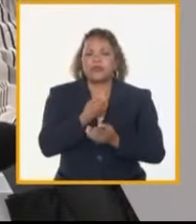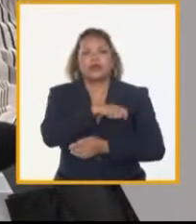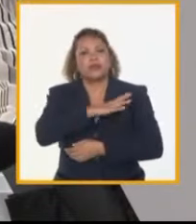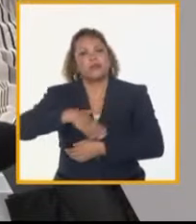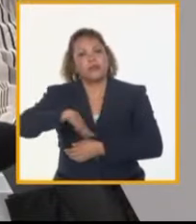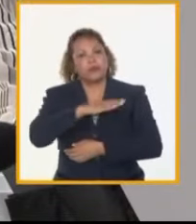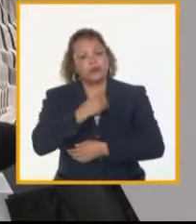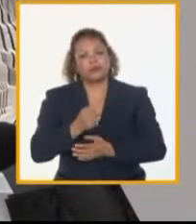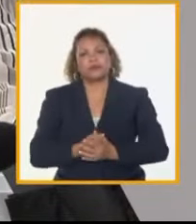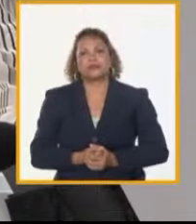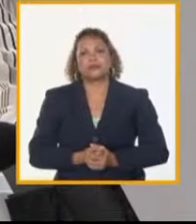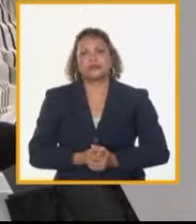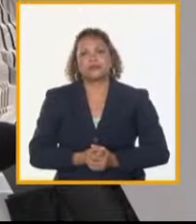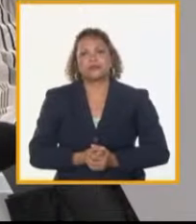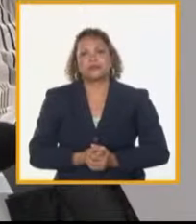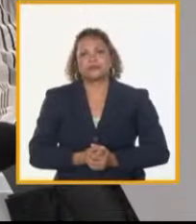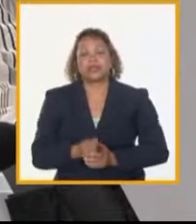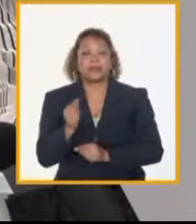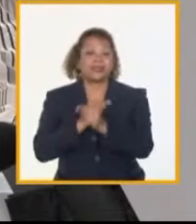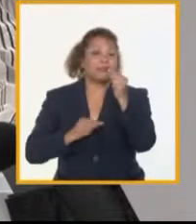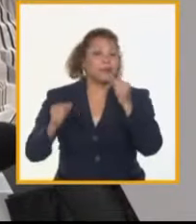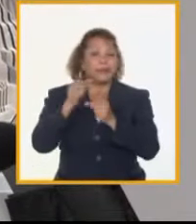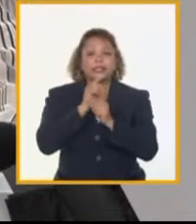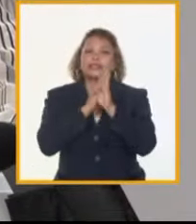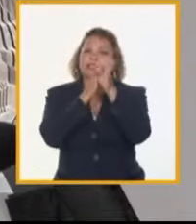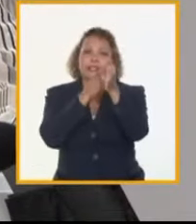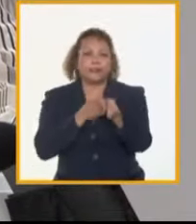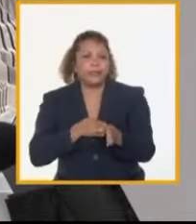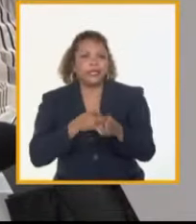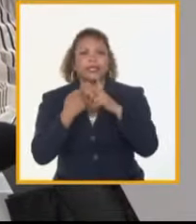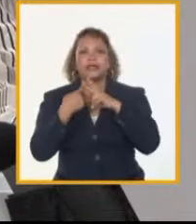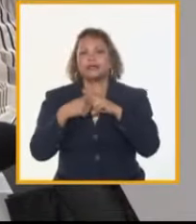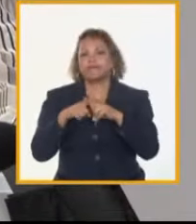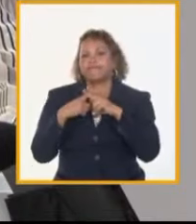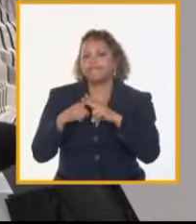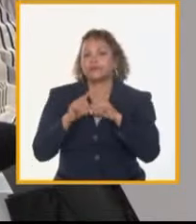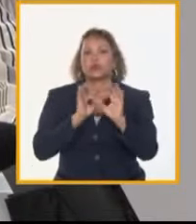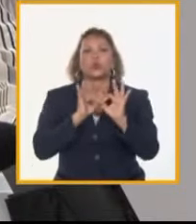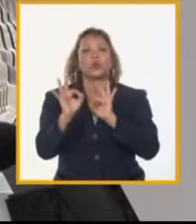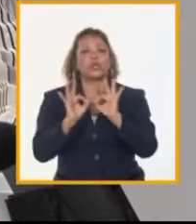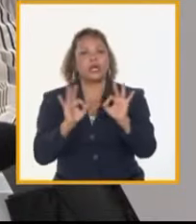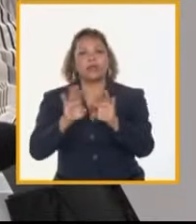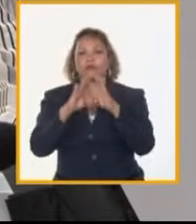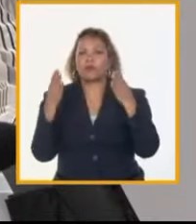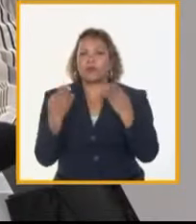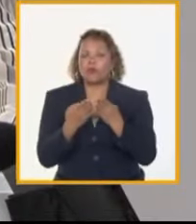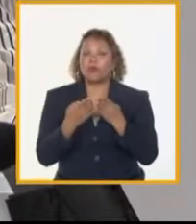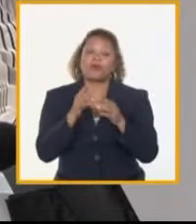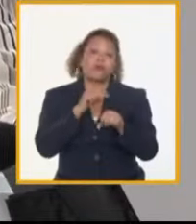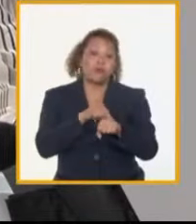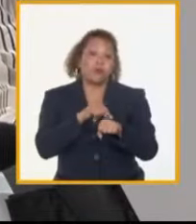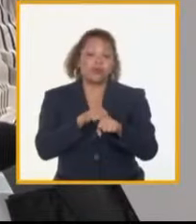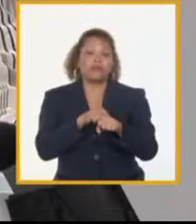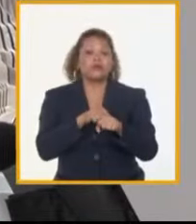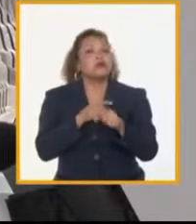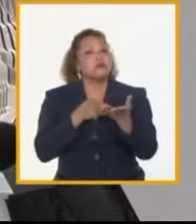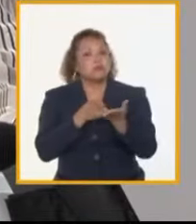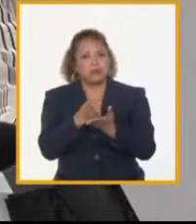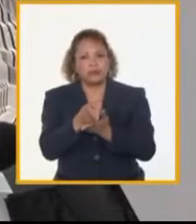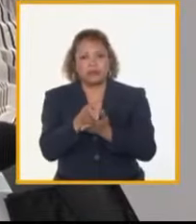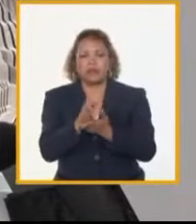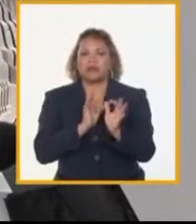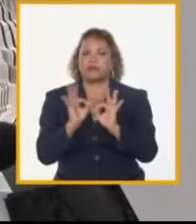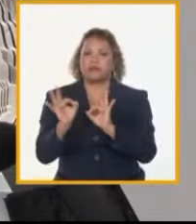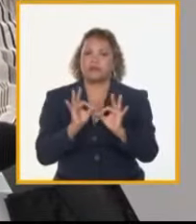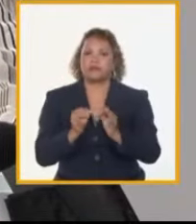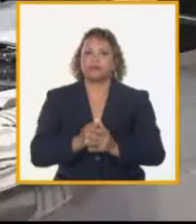de la población en aras de mantener la disciplina ahí, mantener la instalación tal y como se ha ido, se ha reconstruido en un momento determinado y se mantiene. Que ya vi